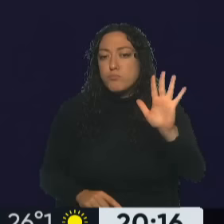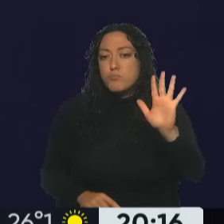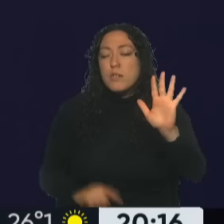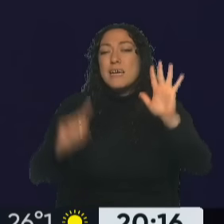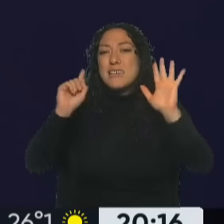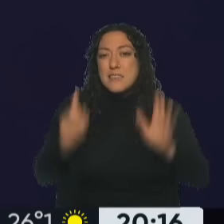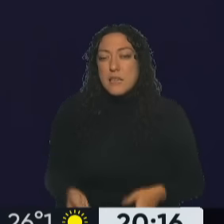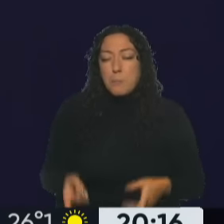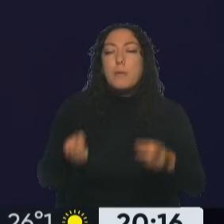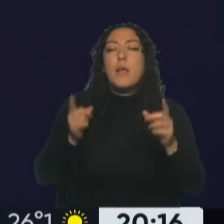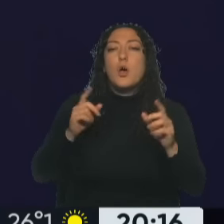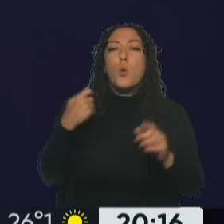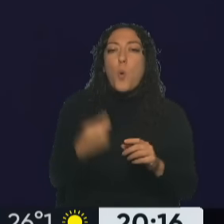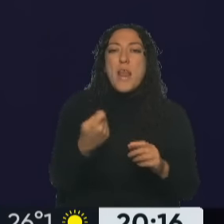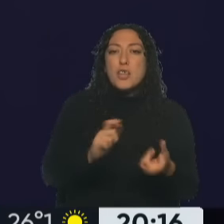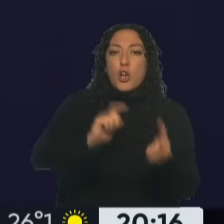Fórmula